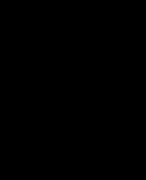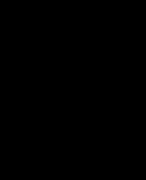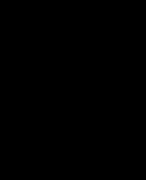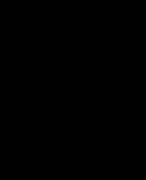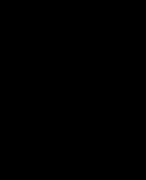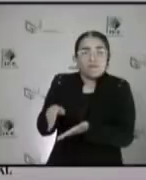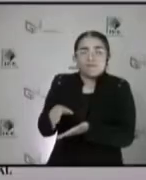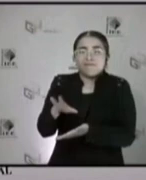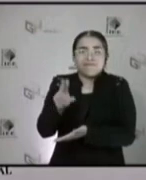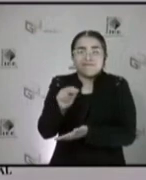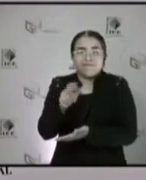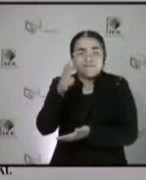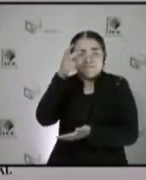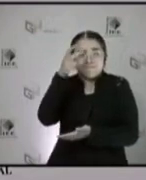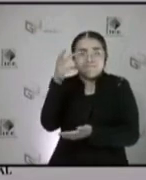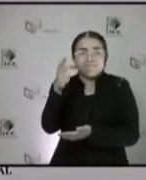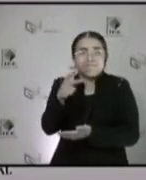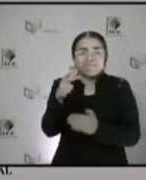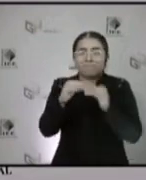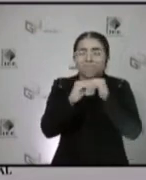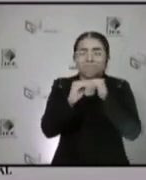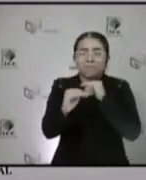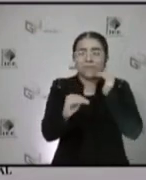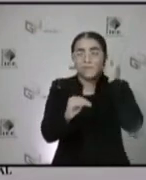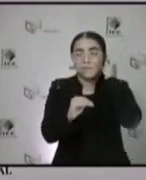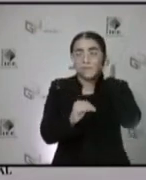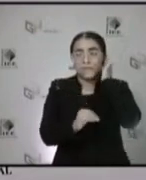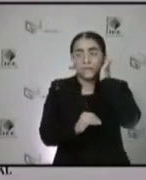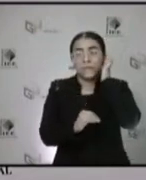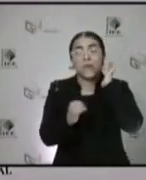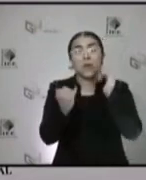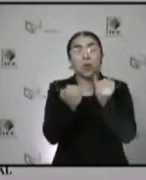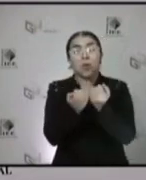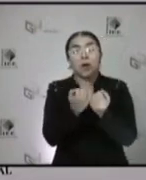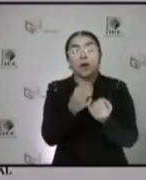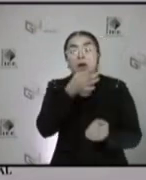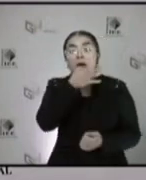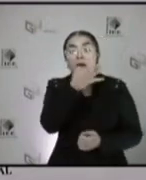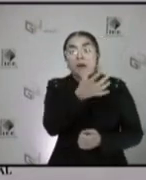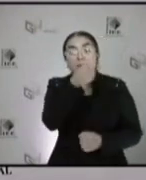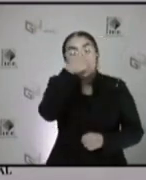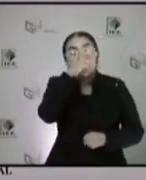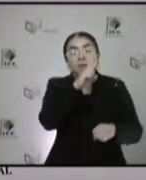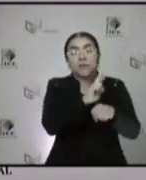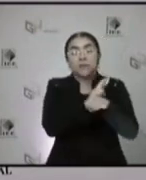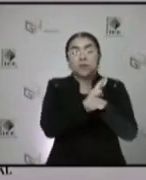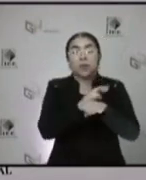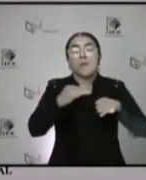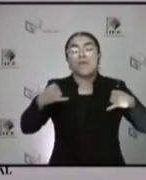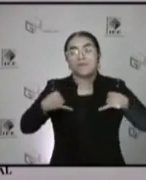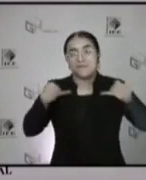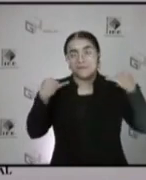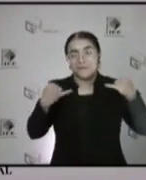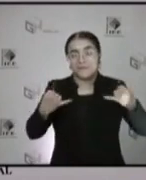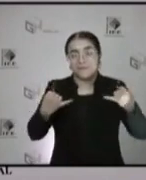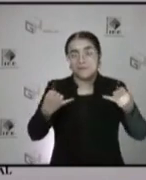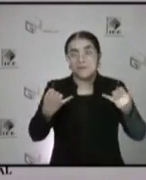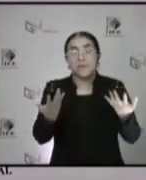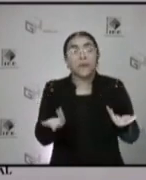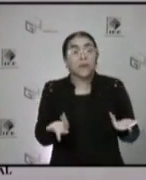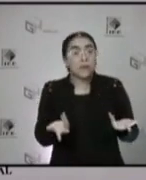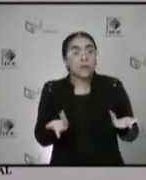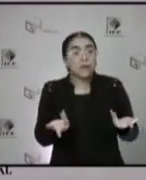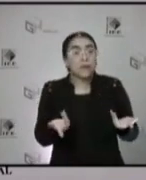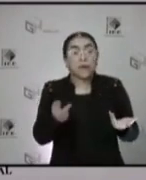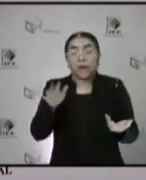en nuestro estado. También les anuncio la creación de la Secretaría de la Juventud.